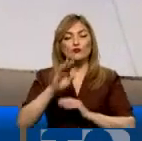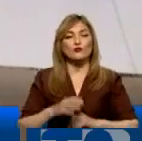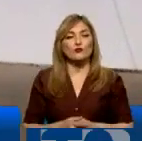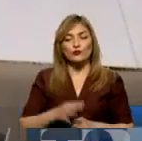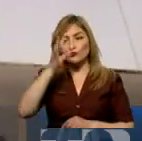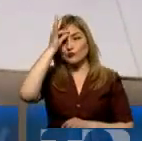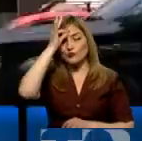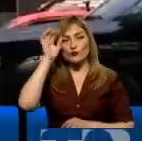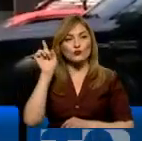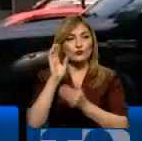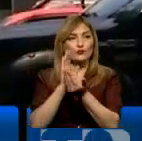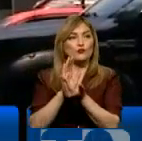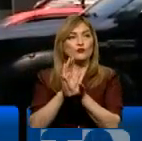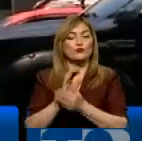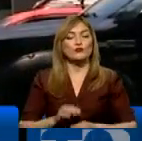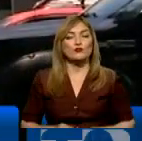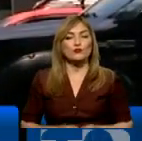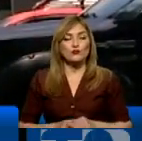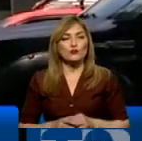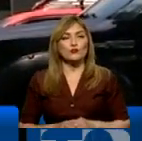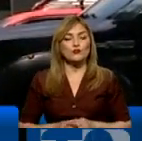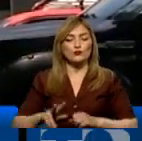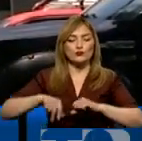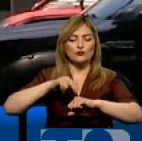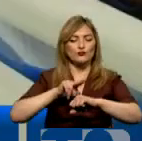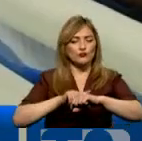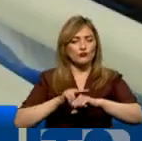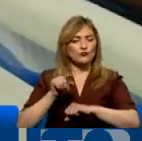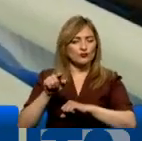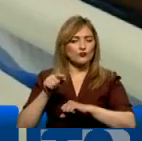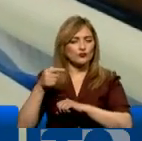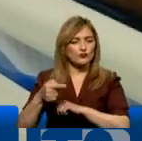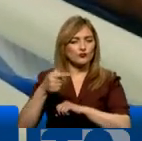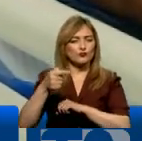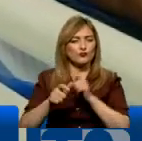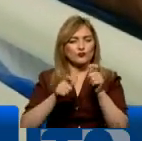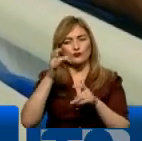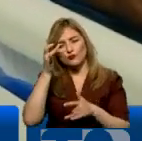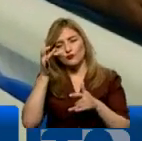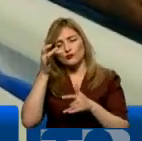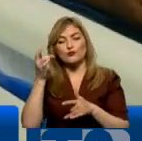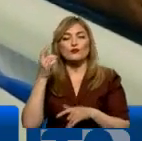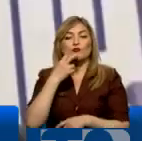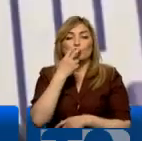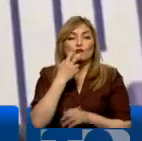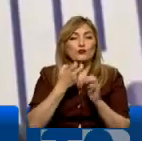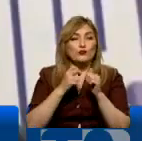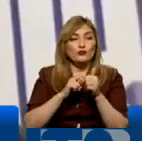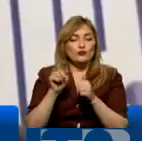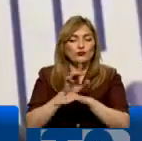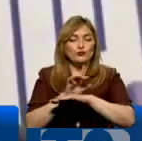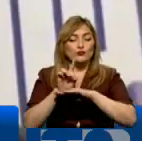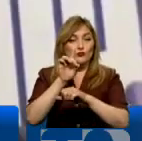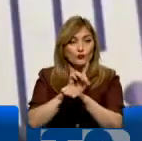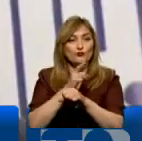que a los hospitales del Instituto Ecuatoriano de Seguridad Social a nivel nacional están llegando cada día más pacientes con complicaciones respiratorias, dice el